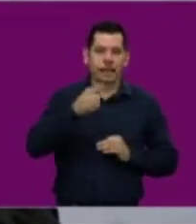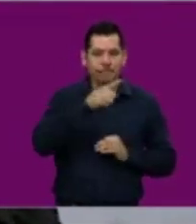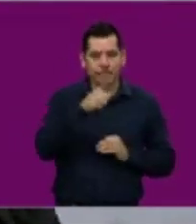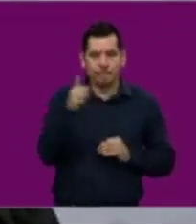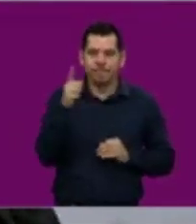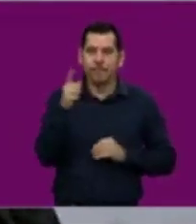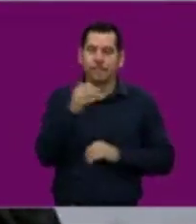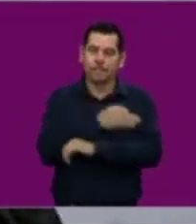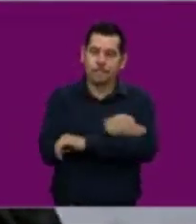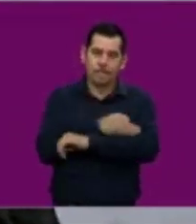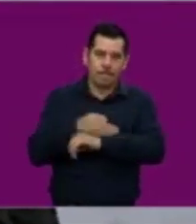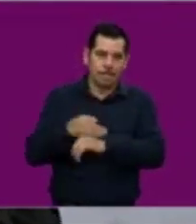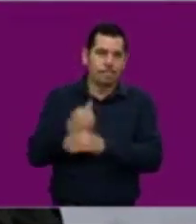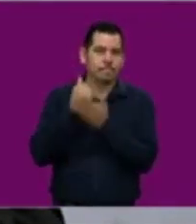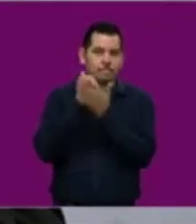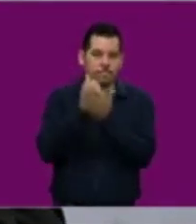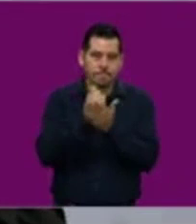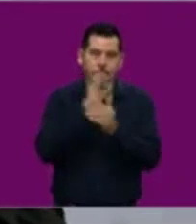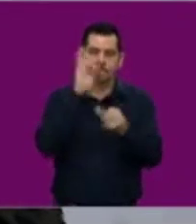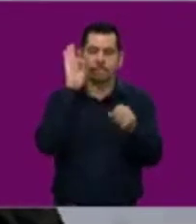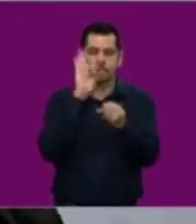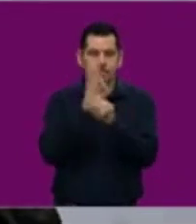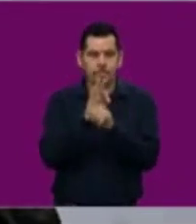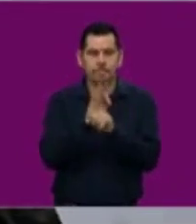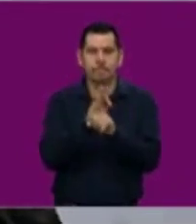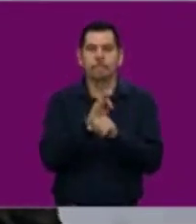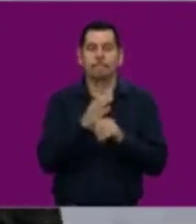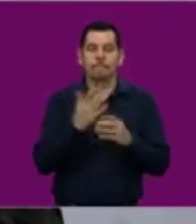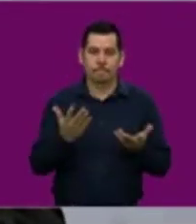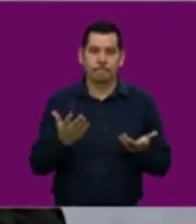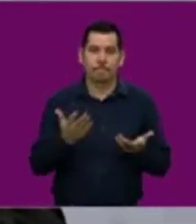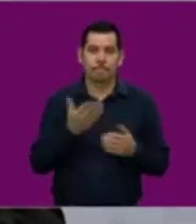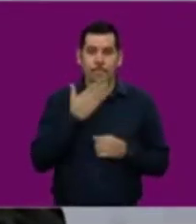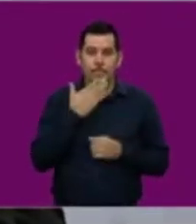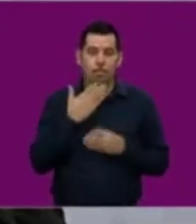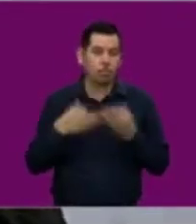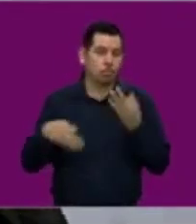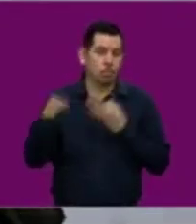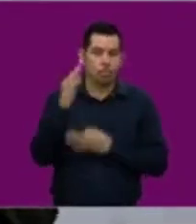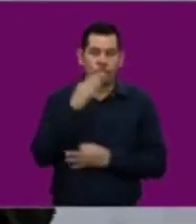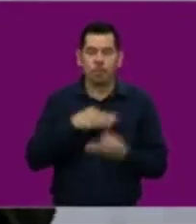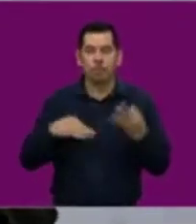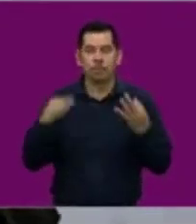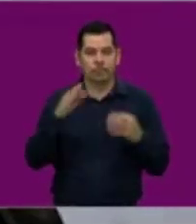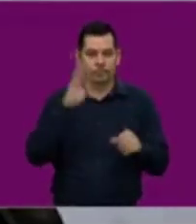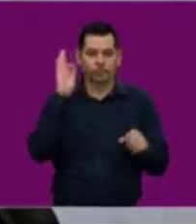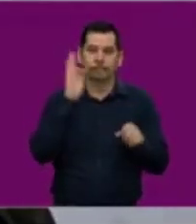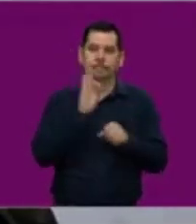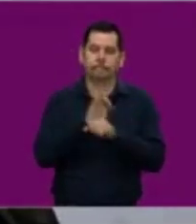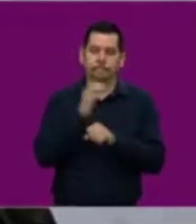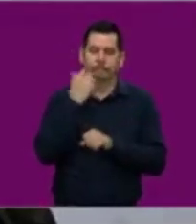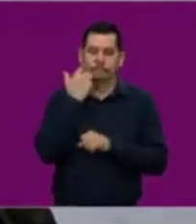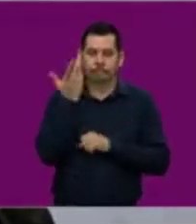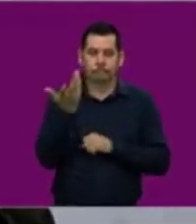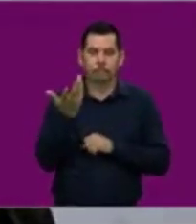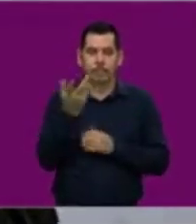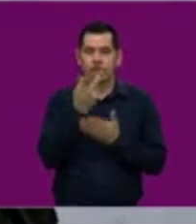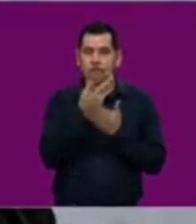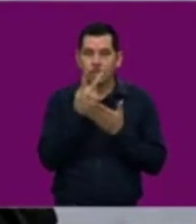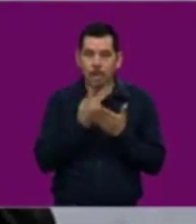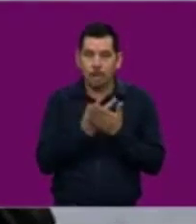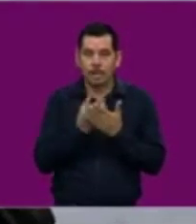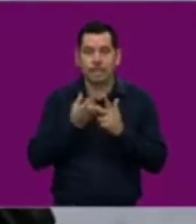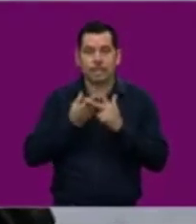bien de la familia para bien de todos los ciudadanos de morelos y que desde luego este programa piloto